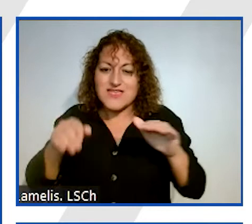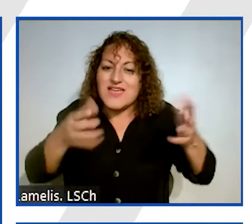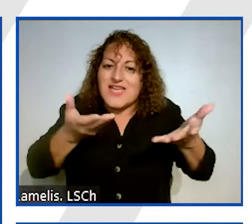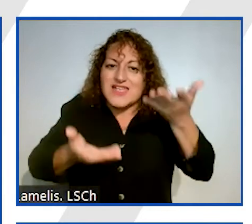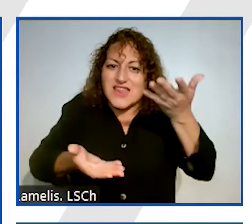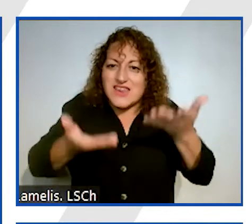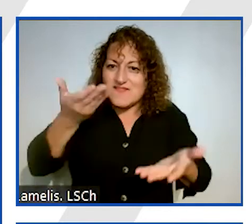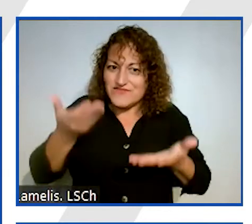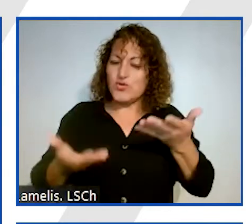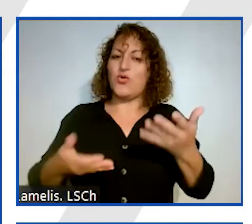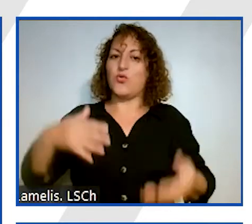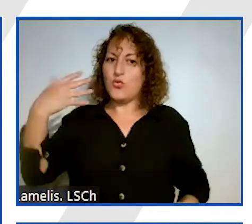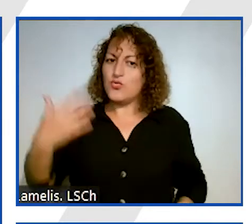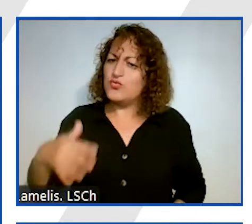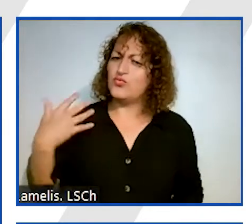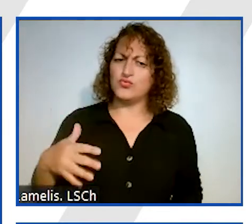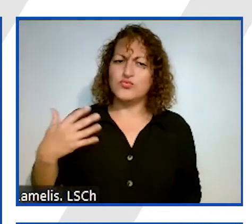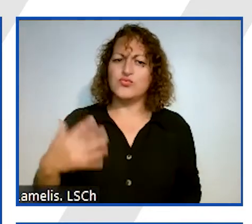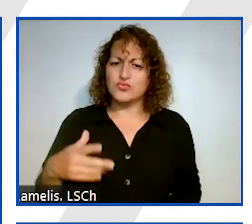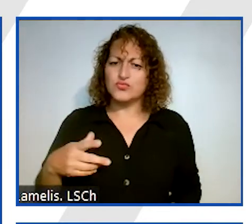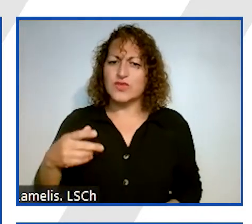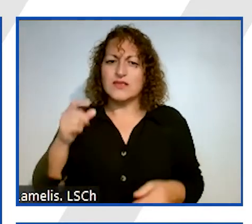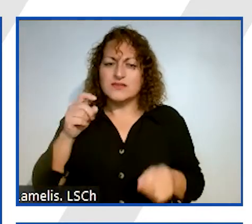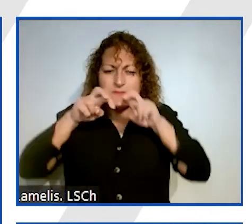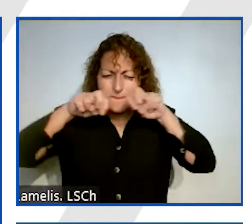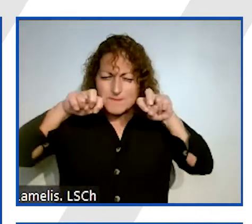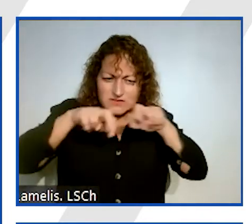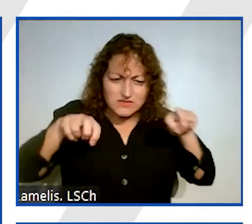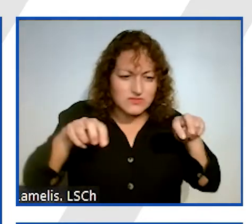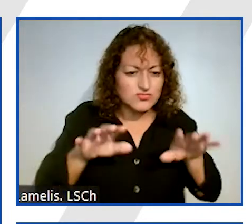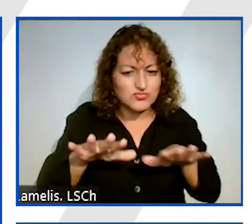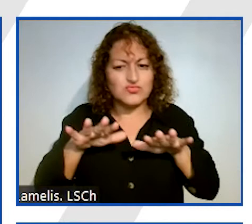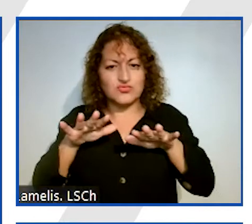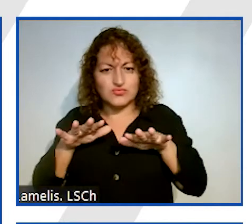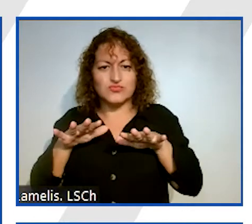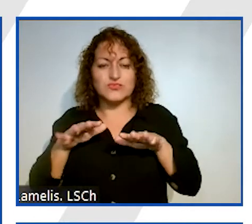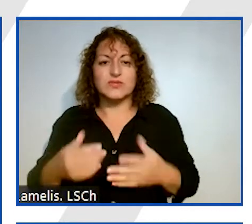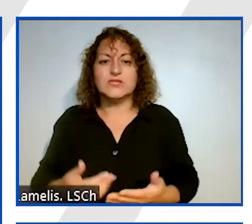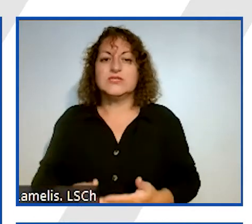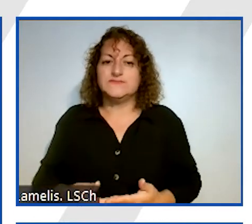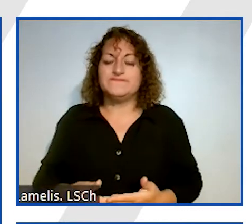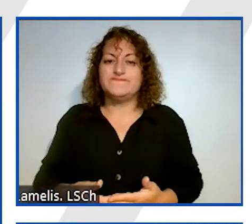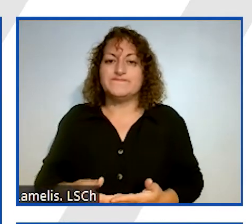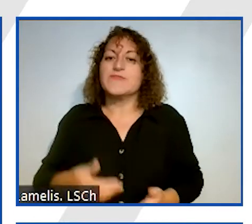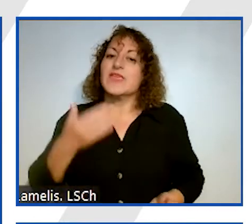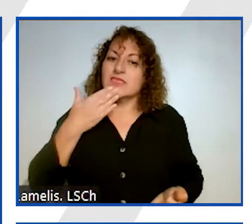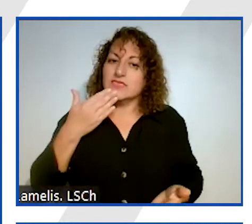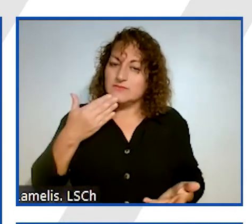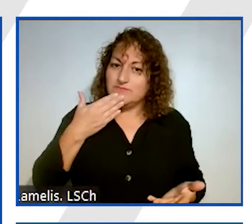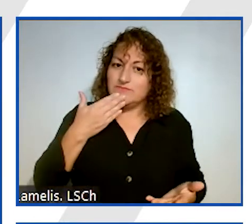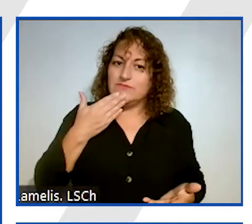súper interesante desde el punto de vista de la investigación. Sin embargo, hay también